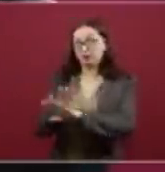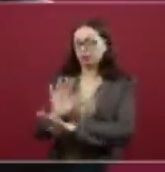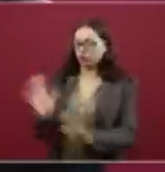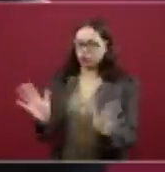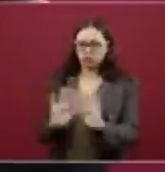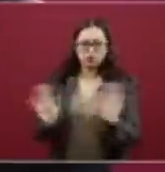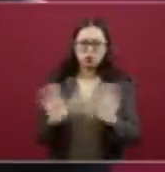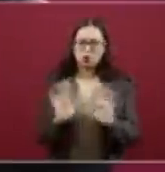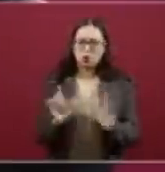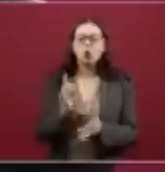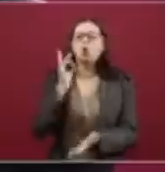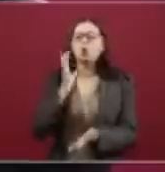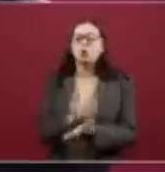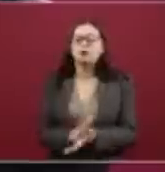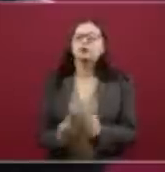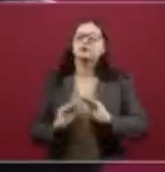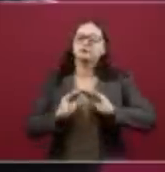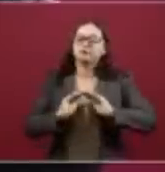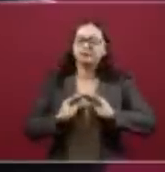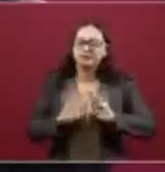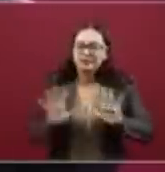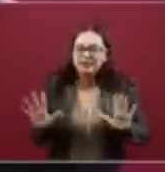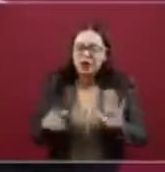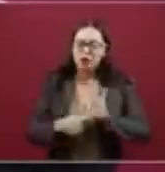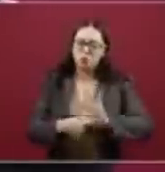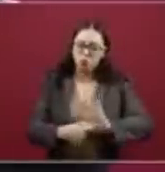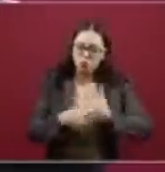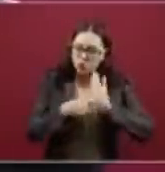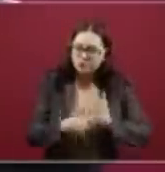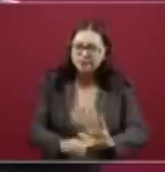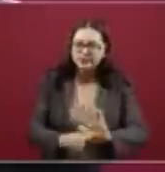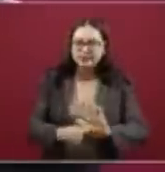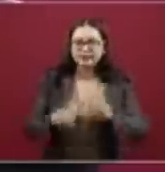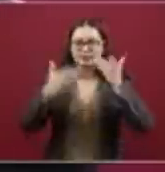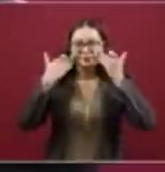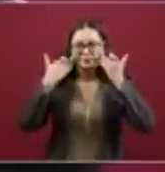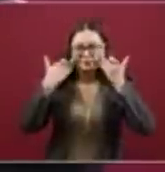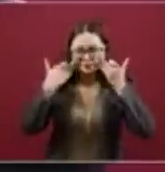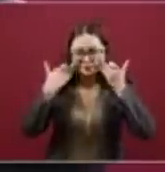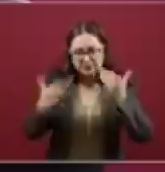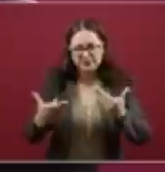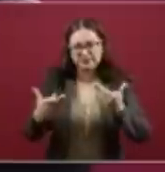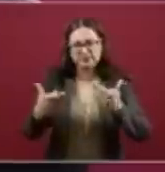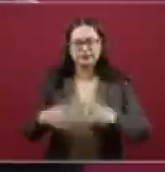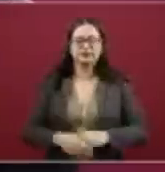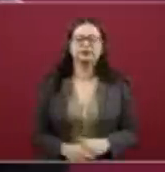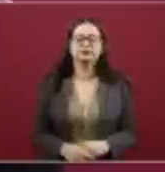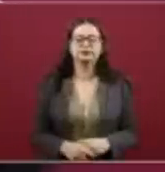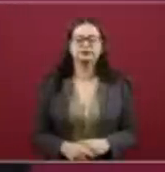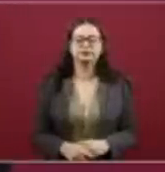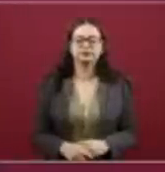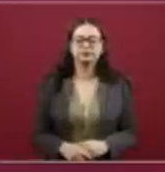nada más puntualizando, subrayando, para que